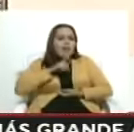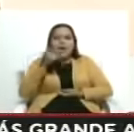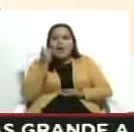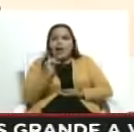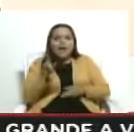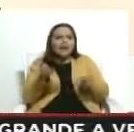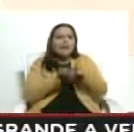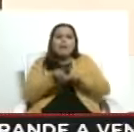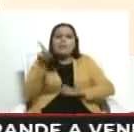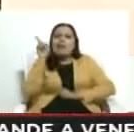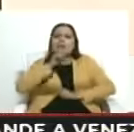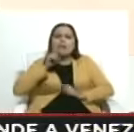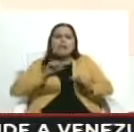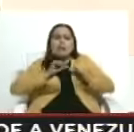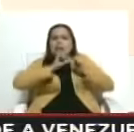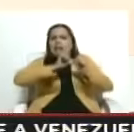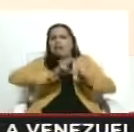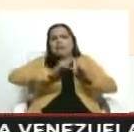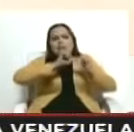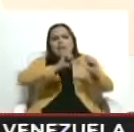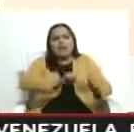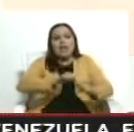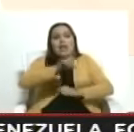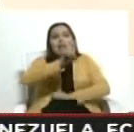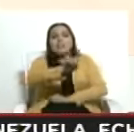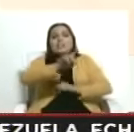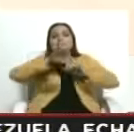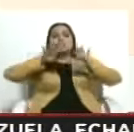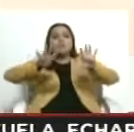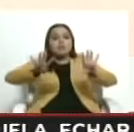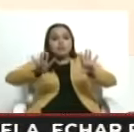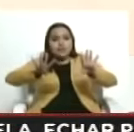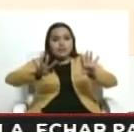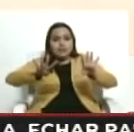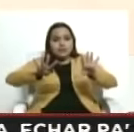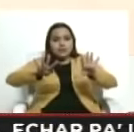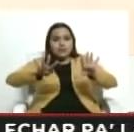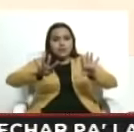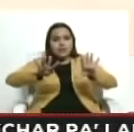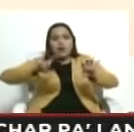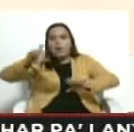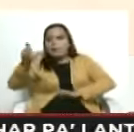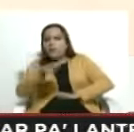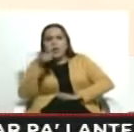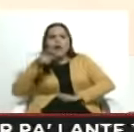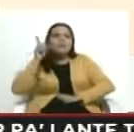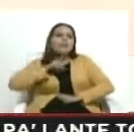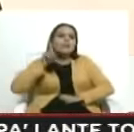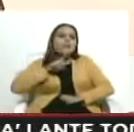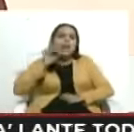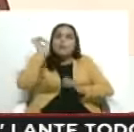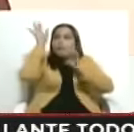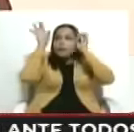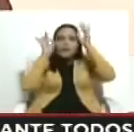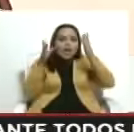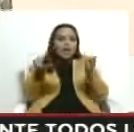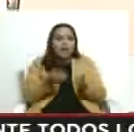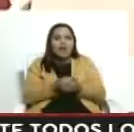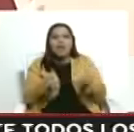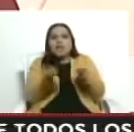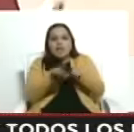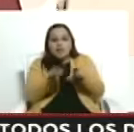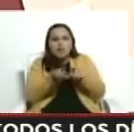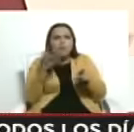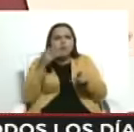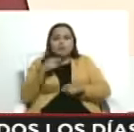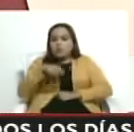como mentirosos, y así va a ser. El 19 van a buscar una excusa distinta, como buscaron la excusa esta,